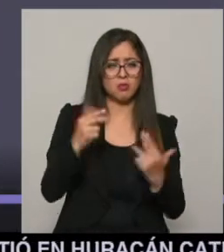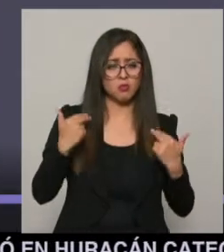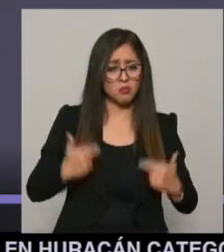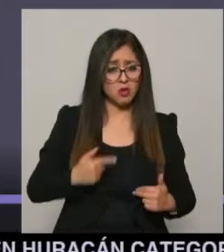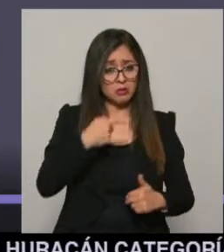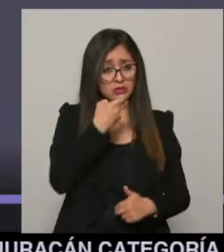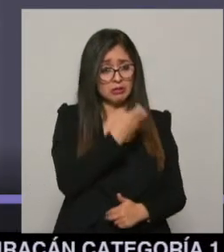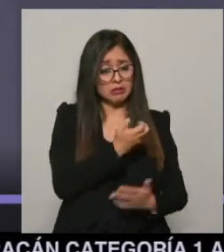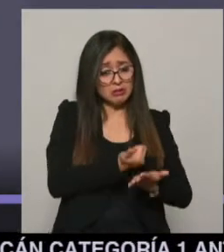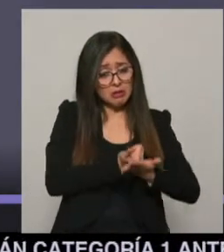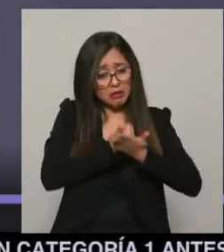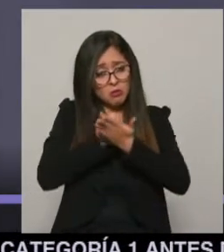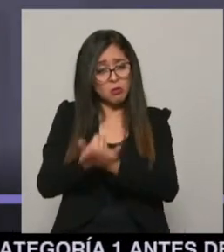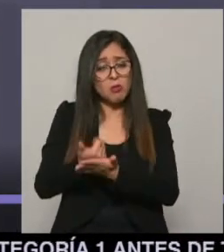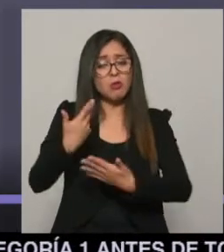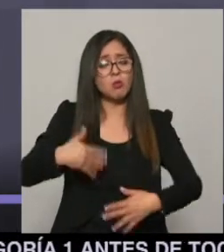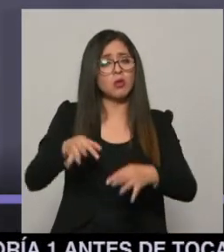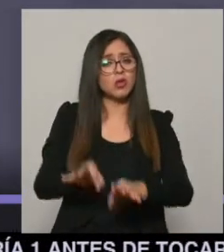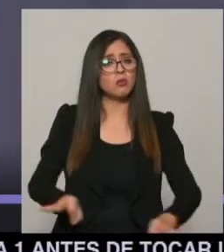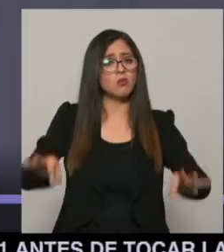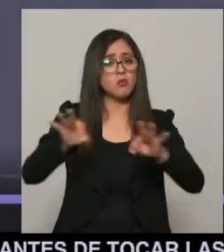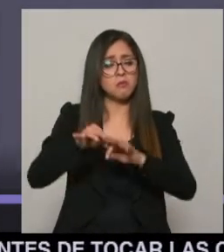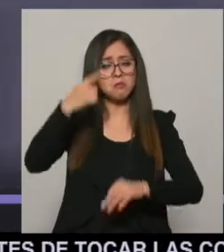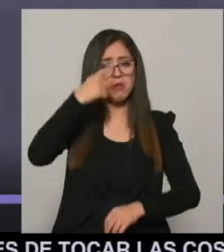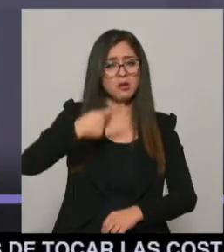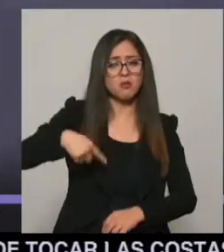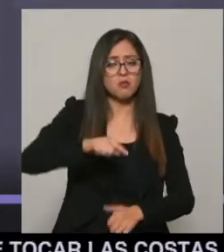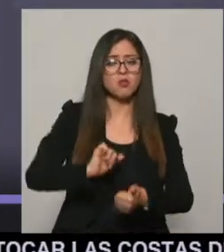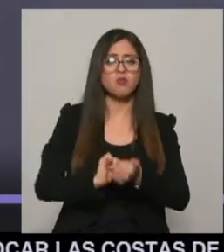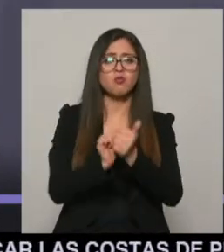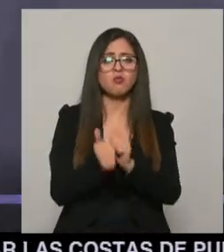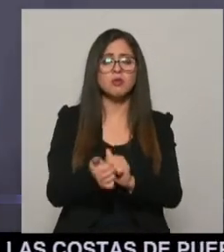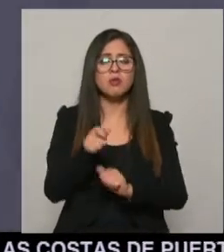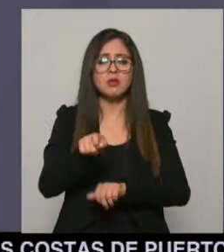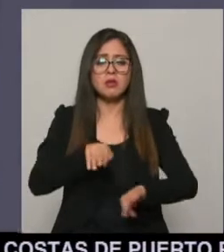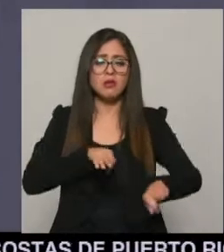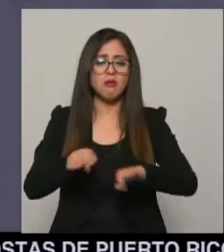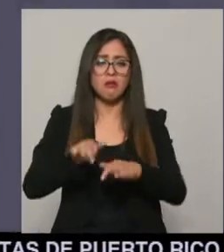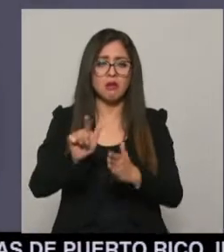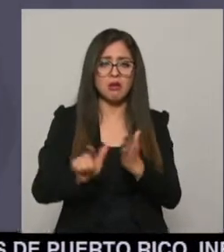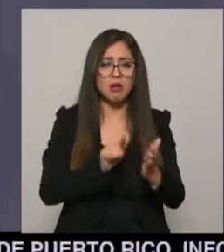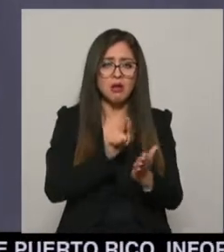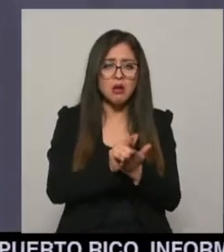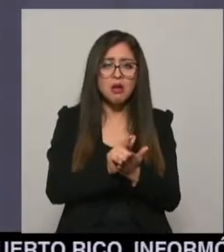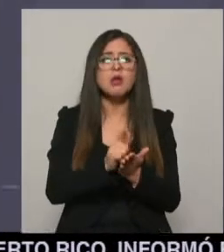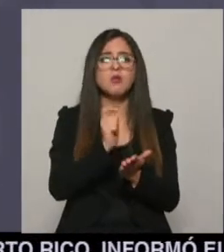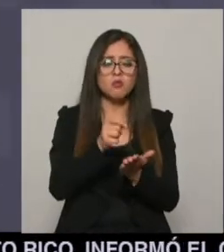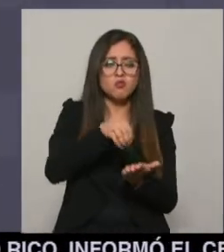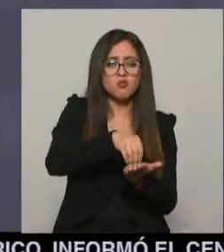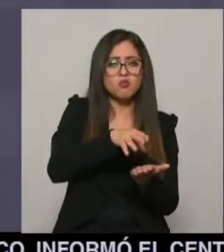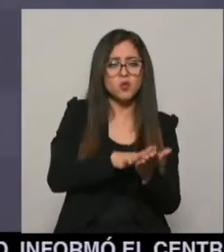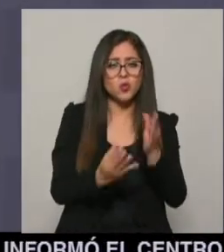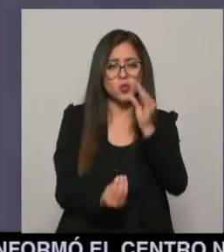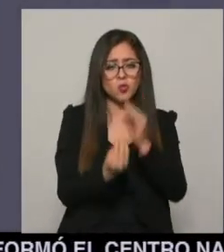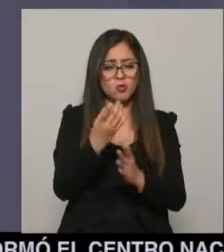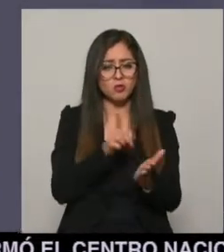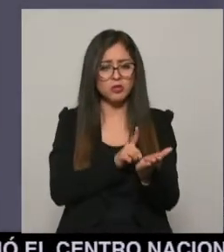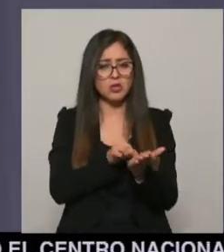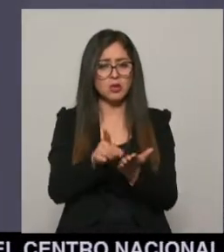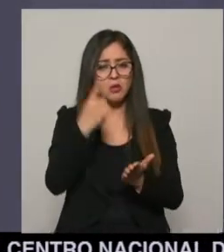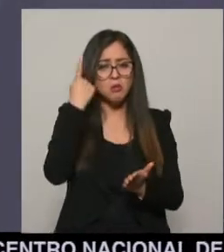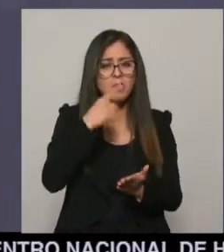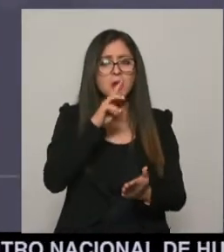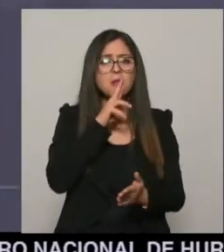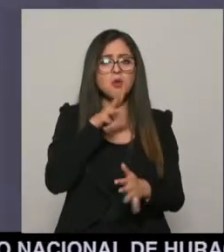verdaderamente extraordinarias para poder generar un ejercicio de construcción legislativa de nuevos derechos que nos ayuden a mejorar condiciones